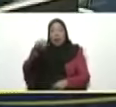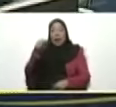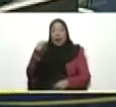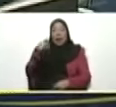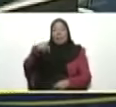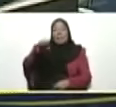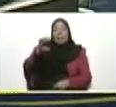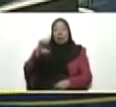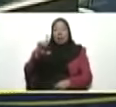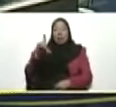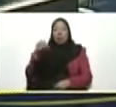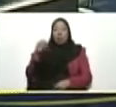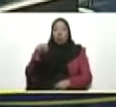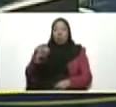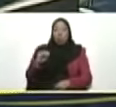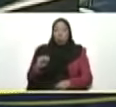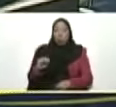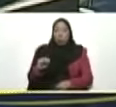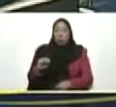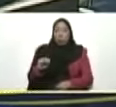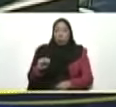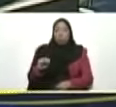Venían con el prestigio y la moral.